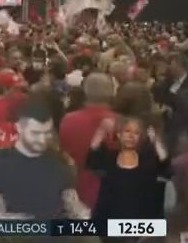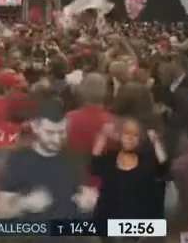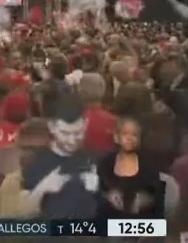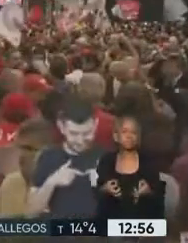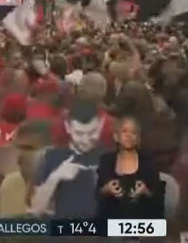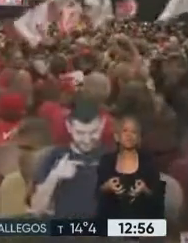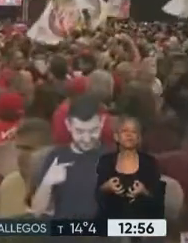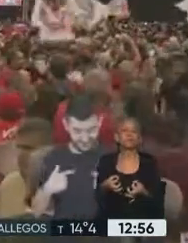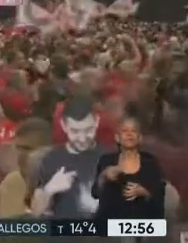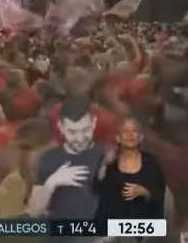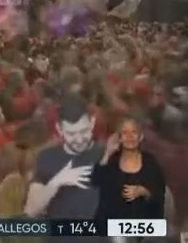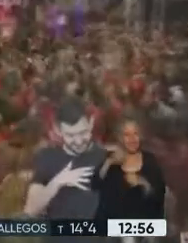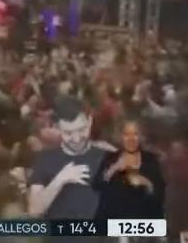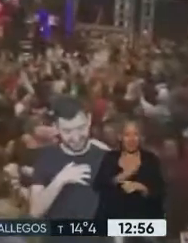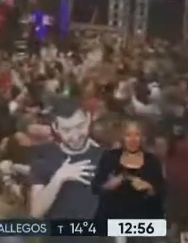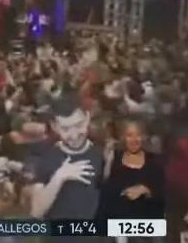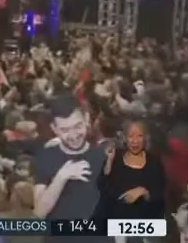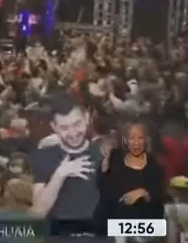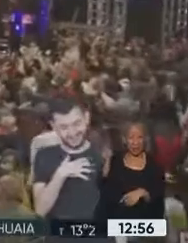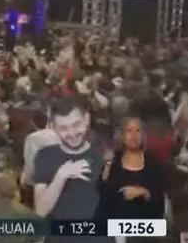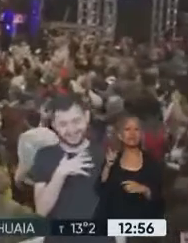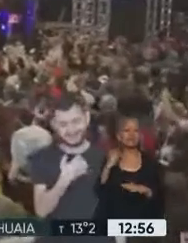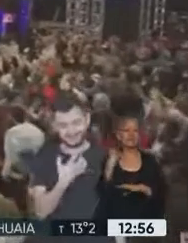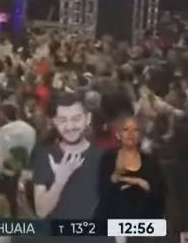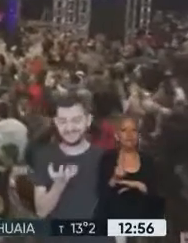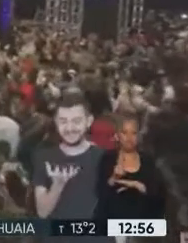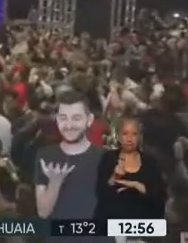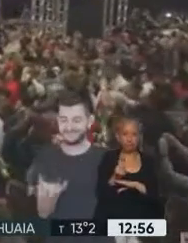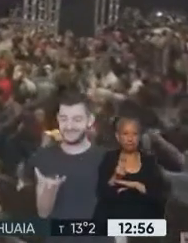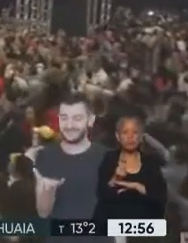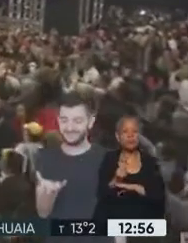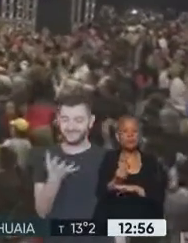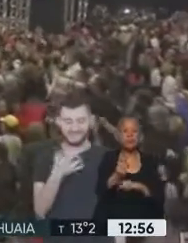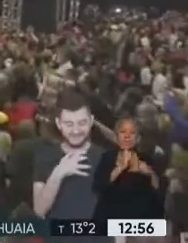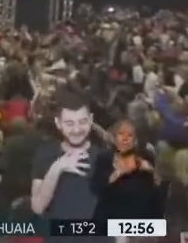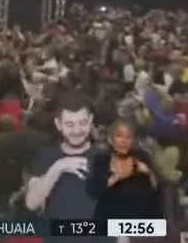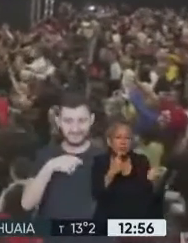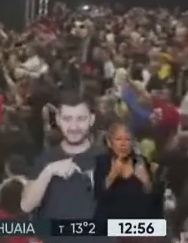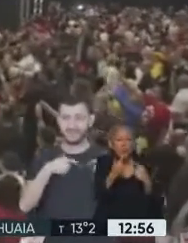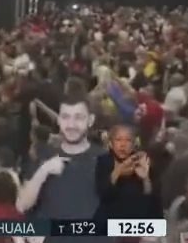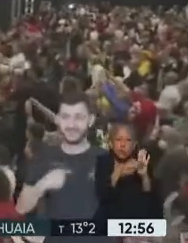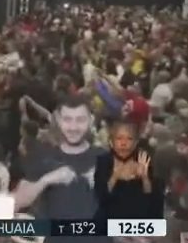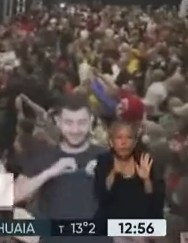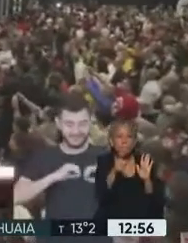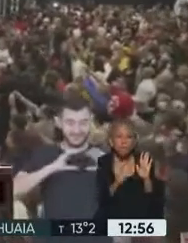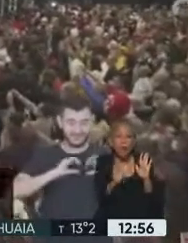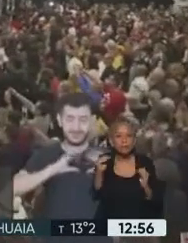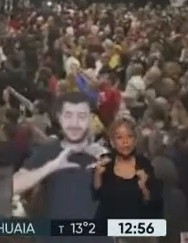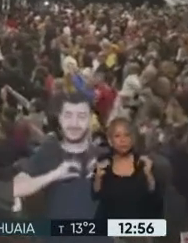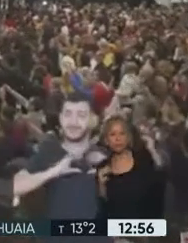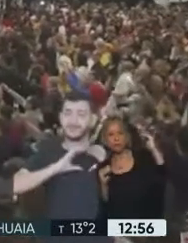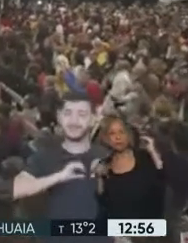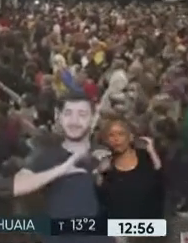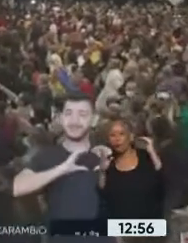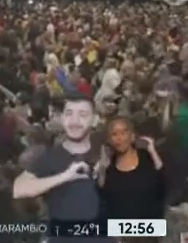parte del ex mandatario de brasil que en principio por las encuestas está aventajando a bolsonaro pero sigue